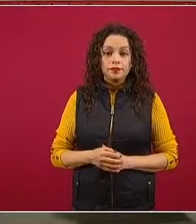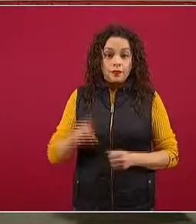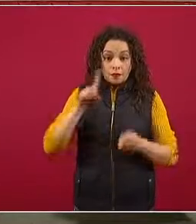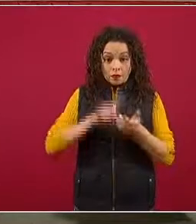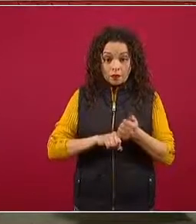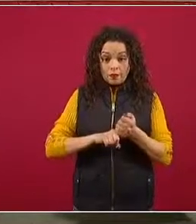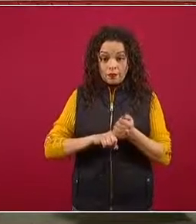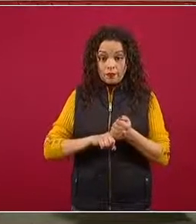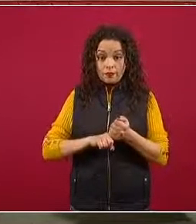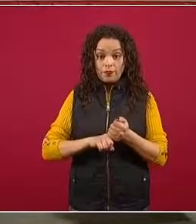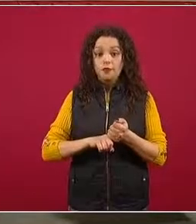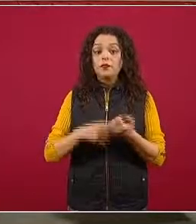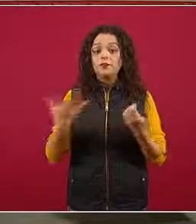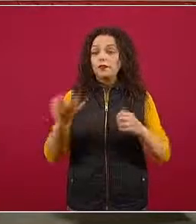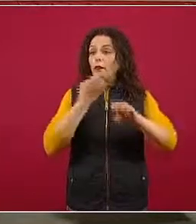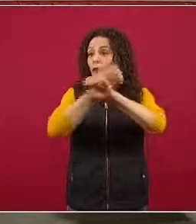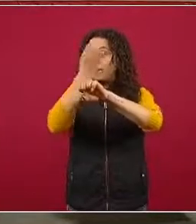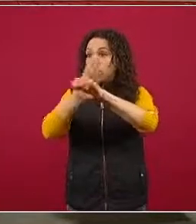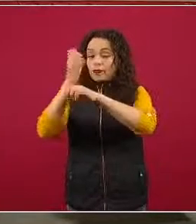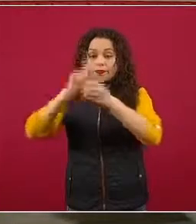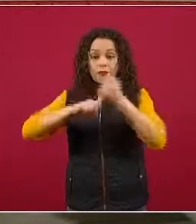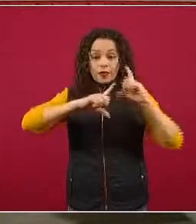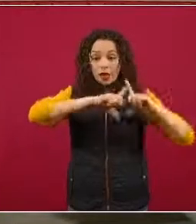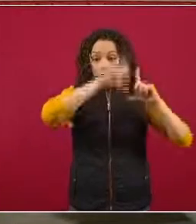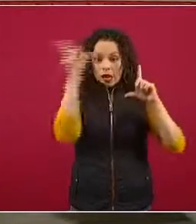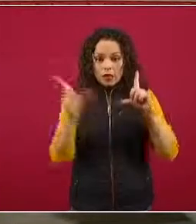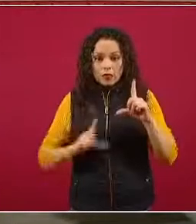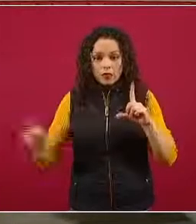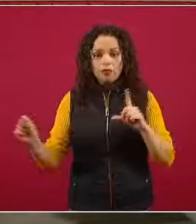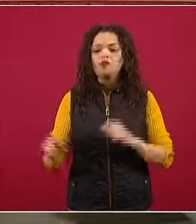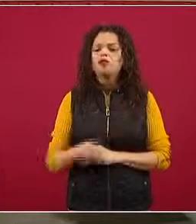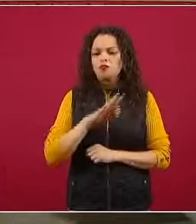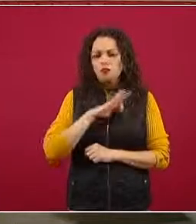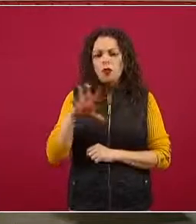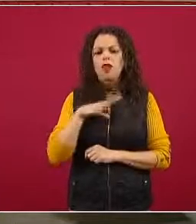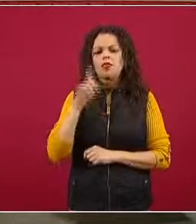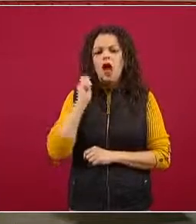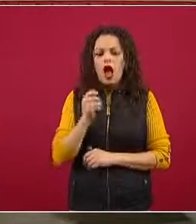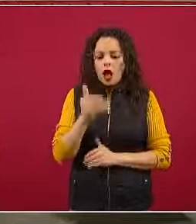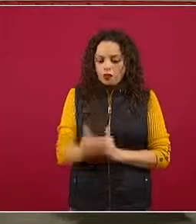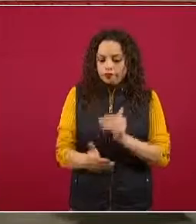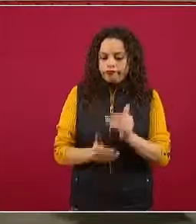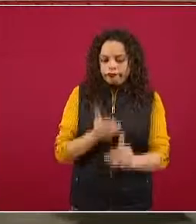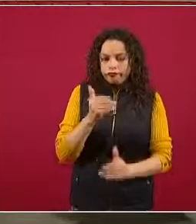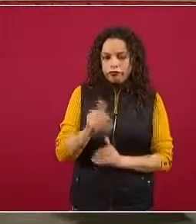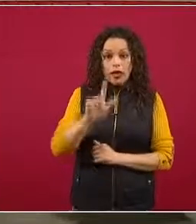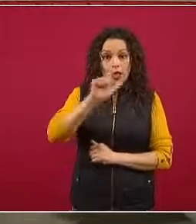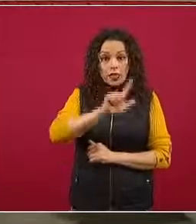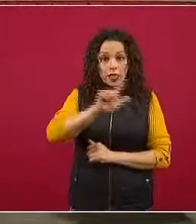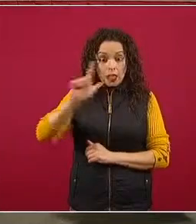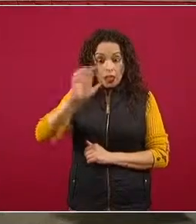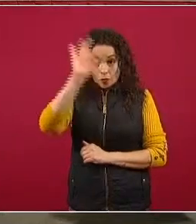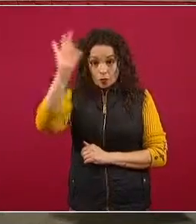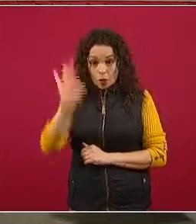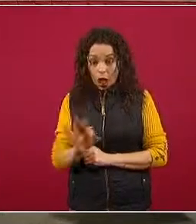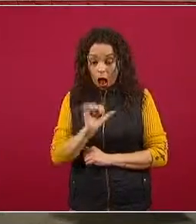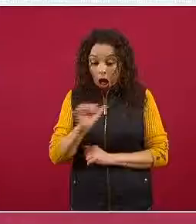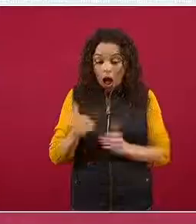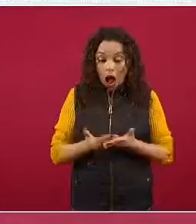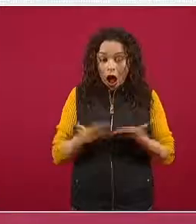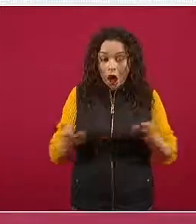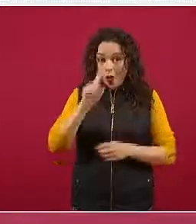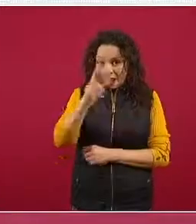se debería de tener un alcance, un avance del 77% a la fecha. Recuerden que nuestra